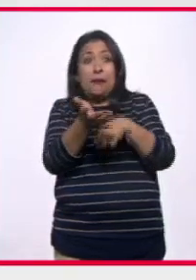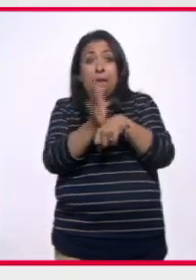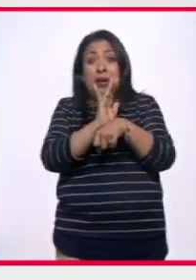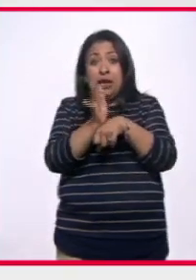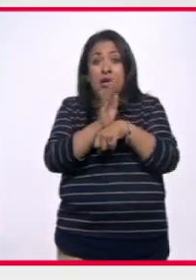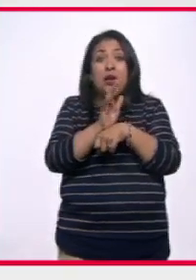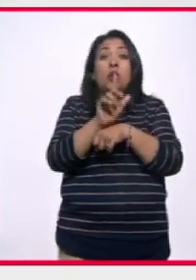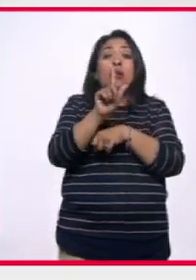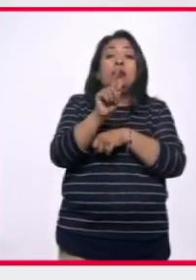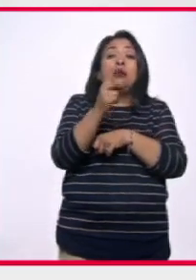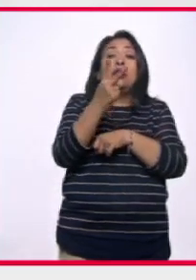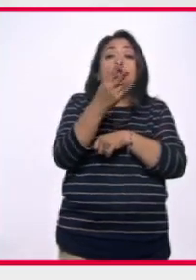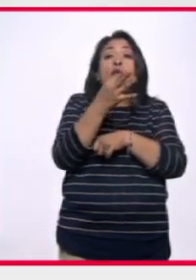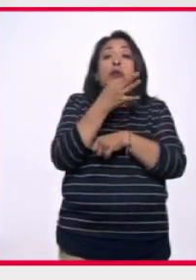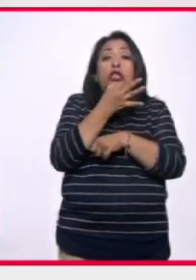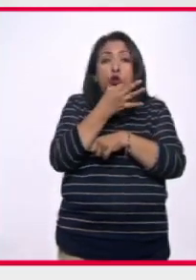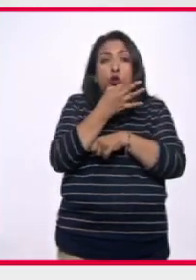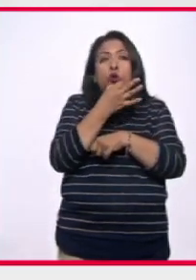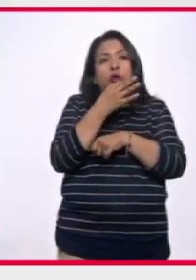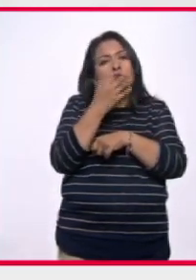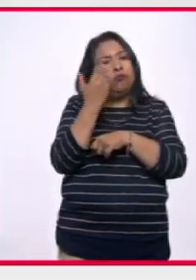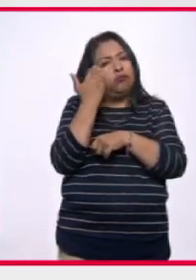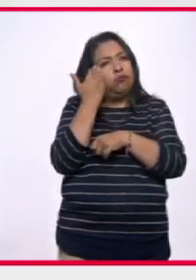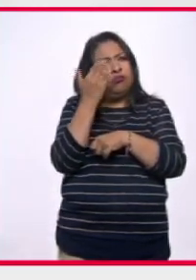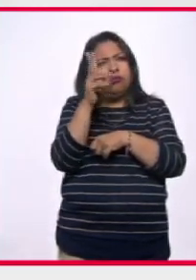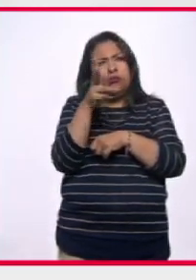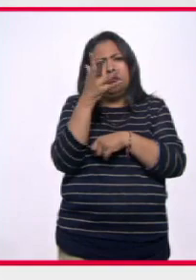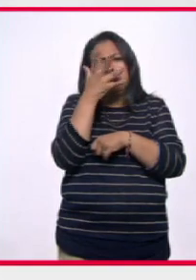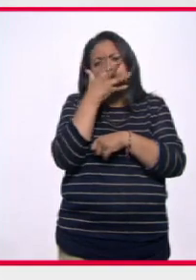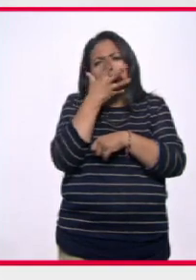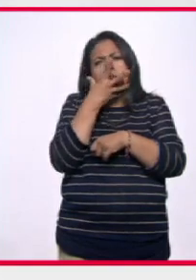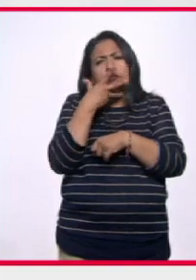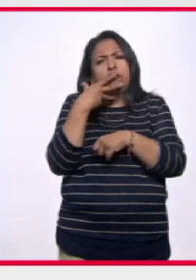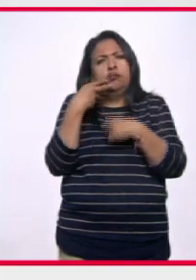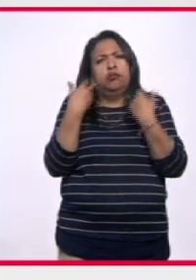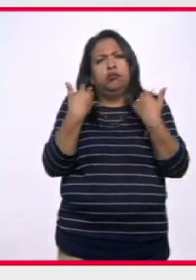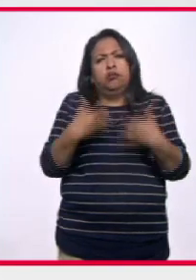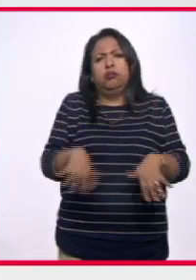de 72 minutos de duración realmente fascinante